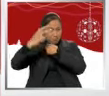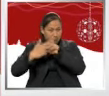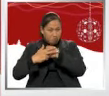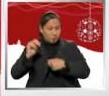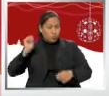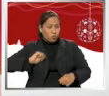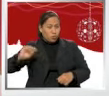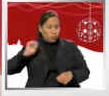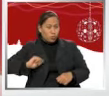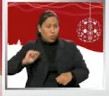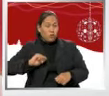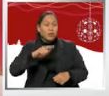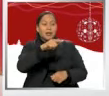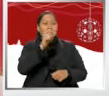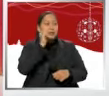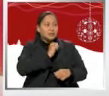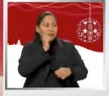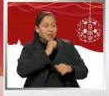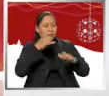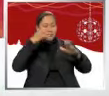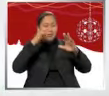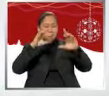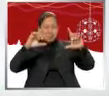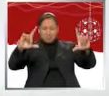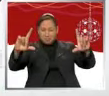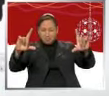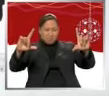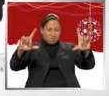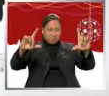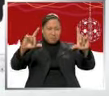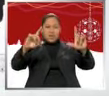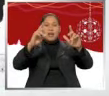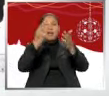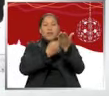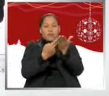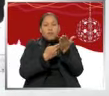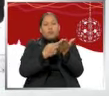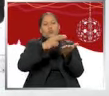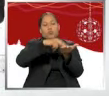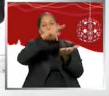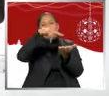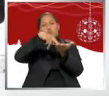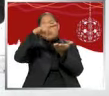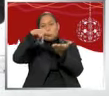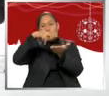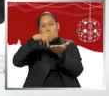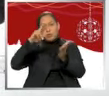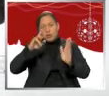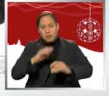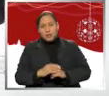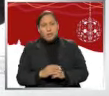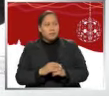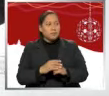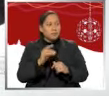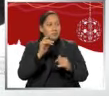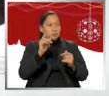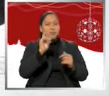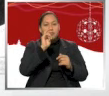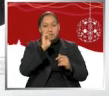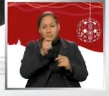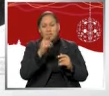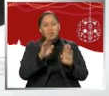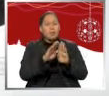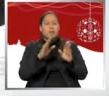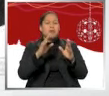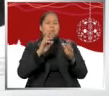medievales, eran siempre tridimensionales. Ya en figuras. En figuras, sí, tridimensionales. Imagen, sí. O sea, de bulto, como